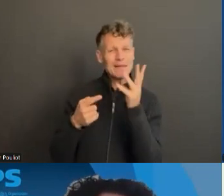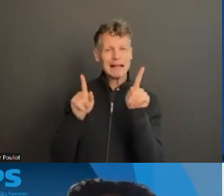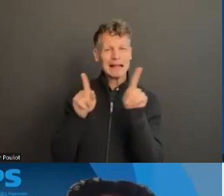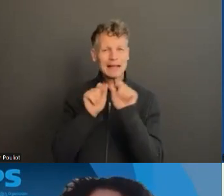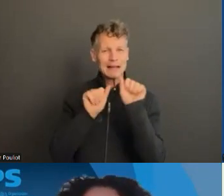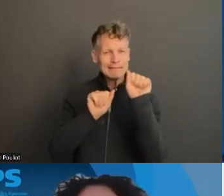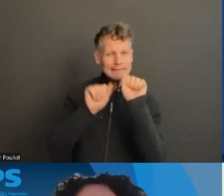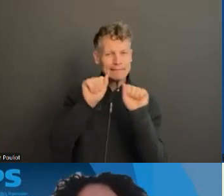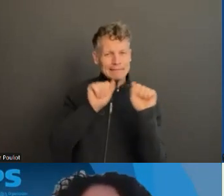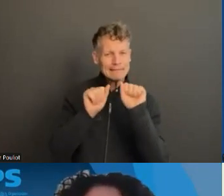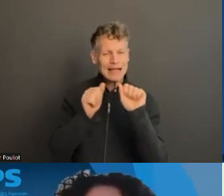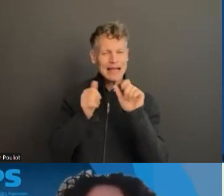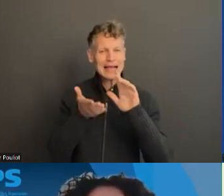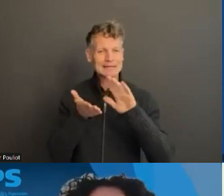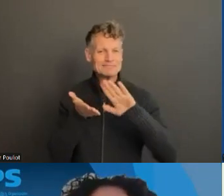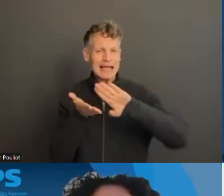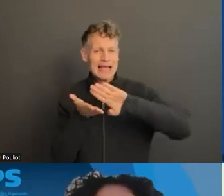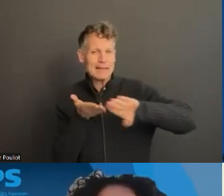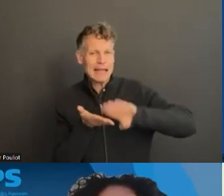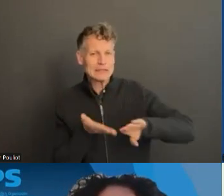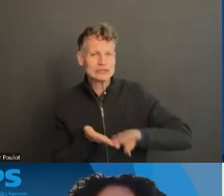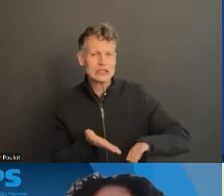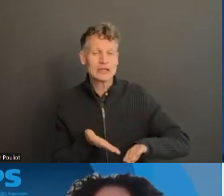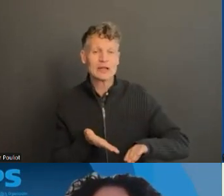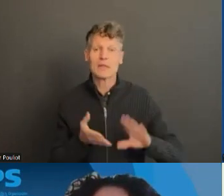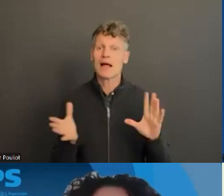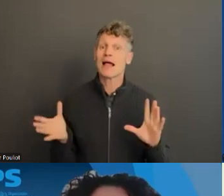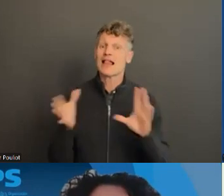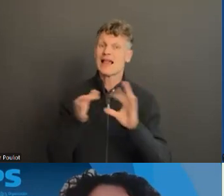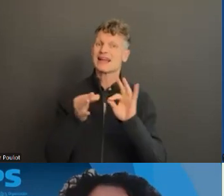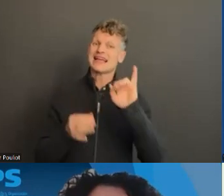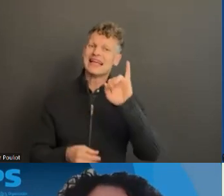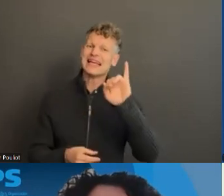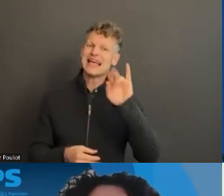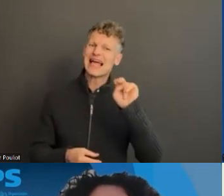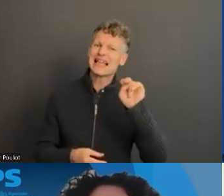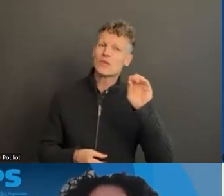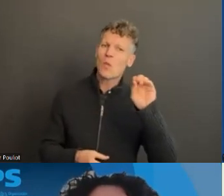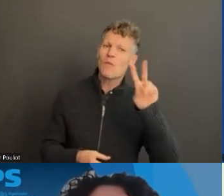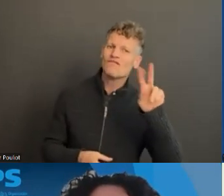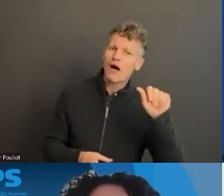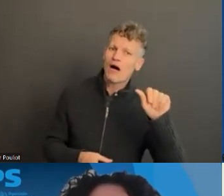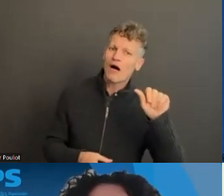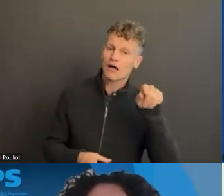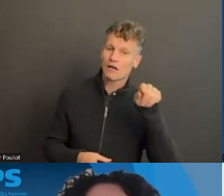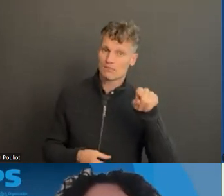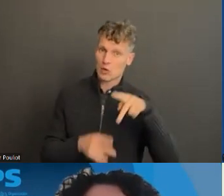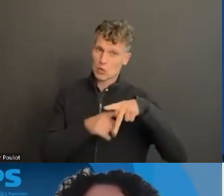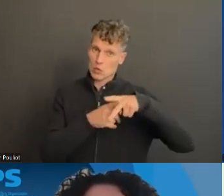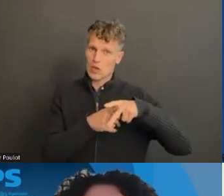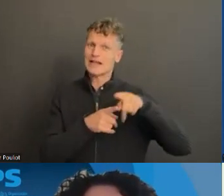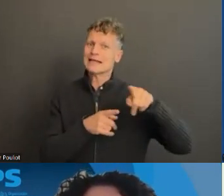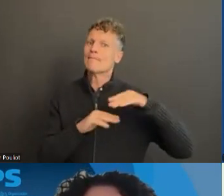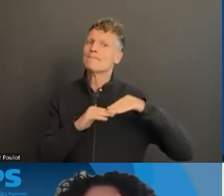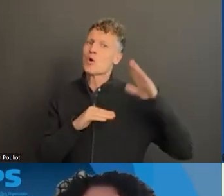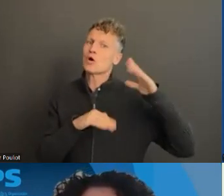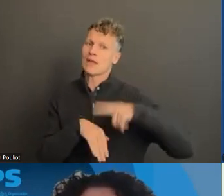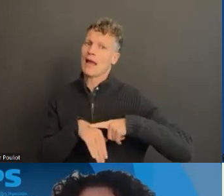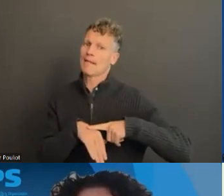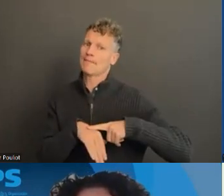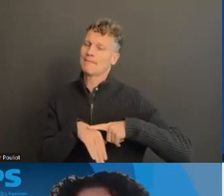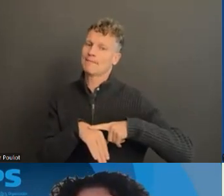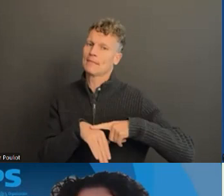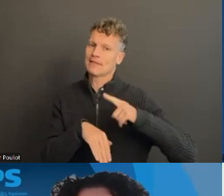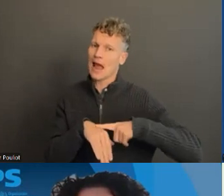8 pasos, que requiere más tiempo y un proceso, hay una serie de publicaciones, está disponible en la página de la OMS y también de